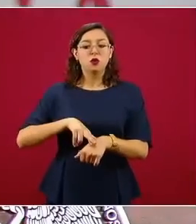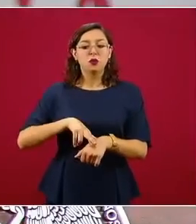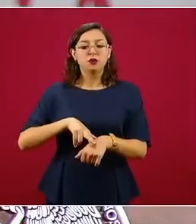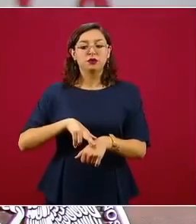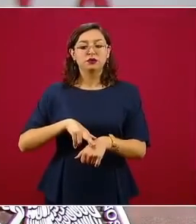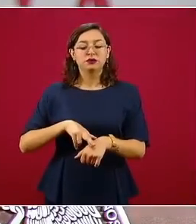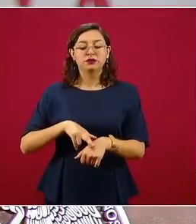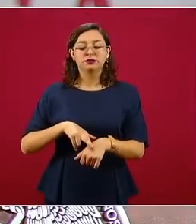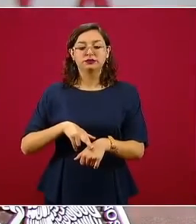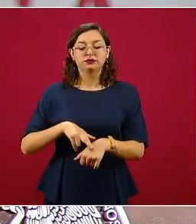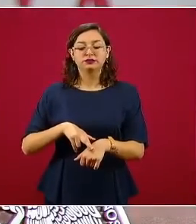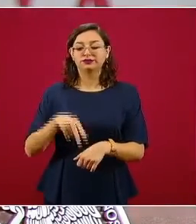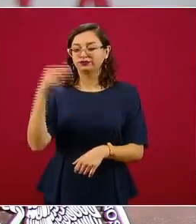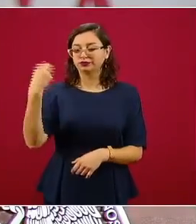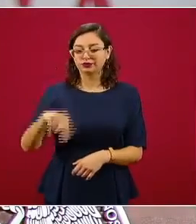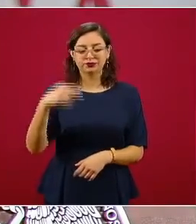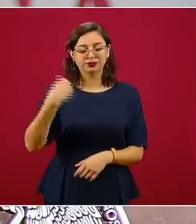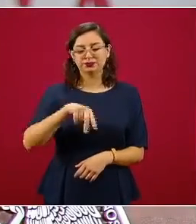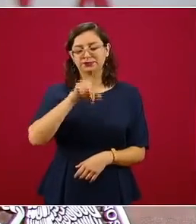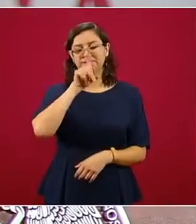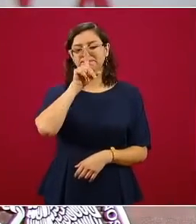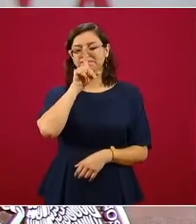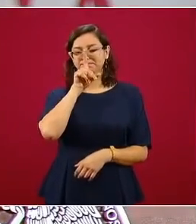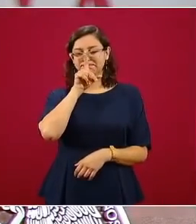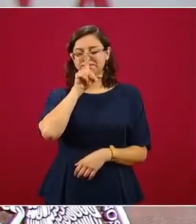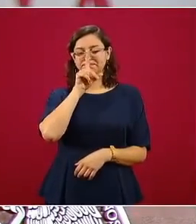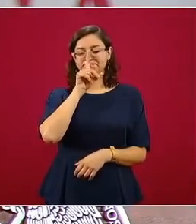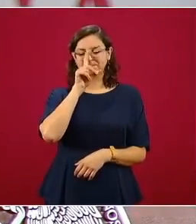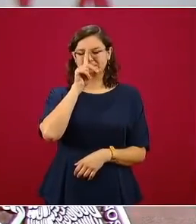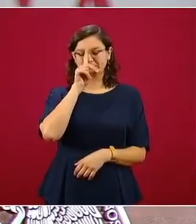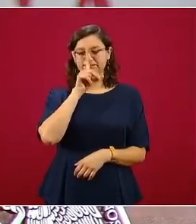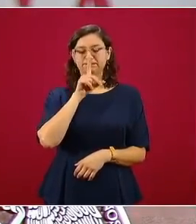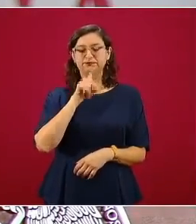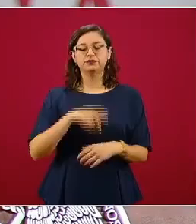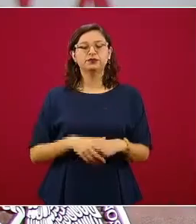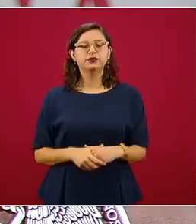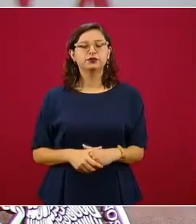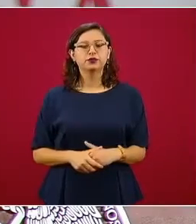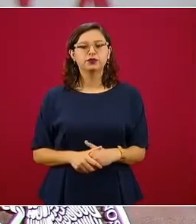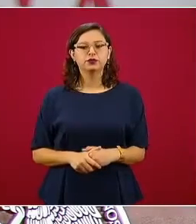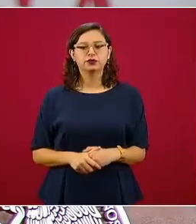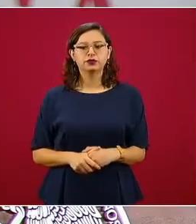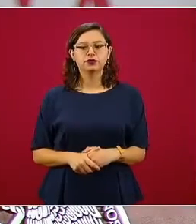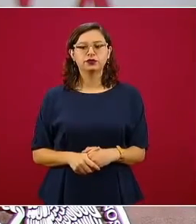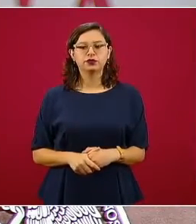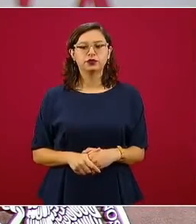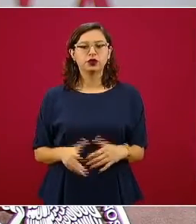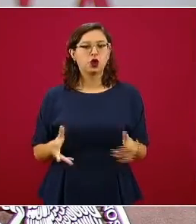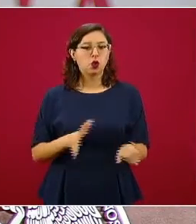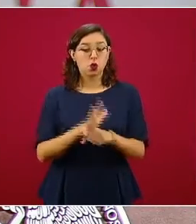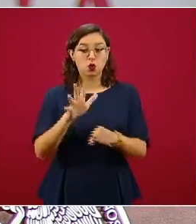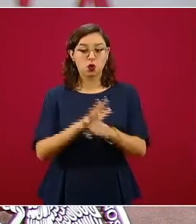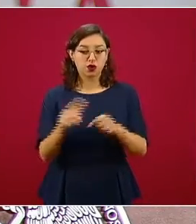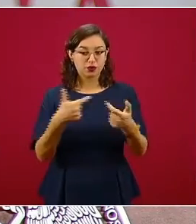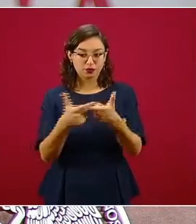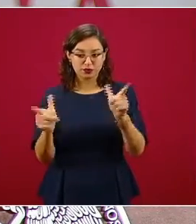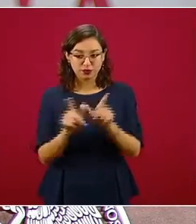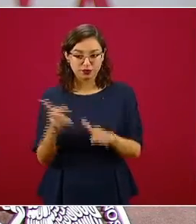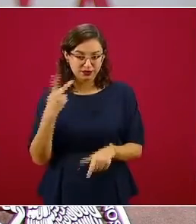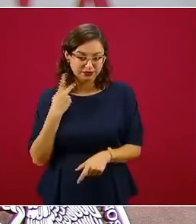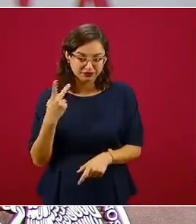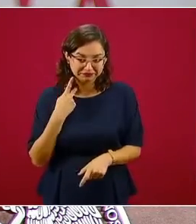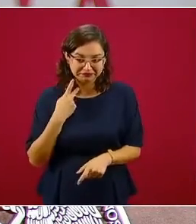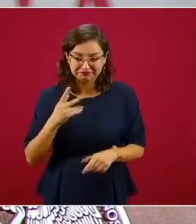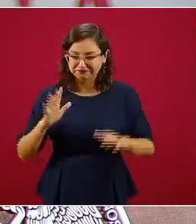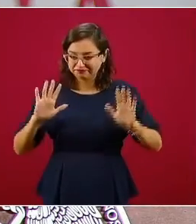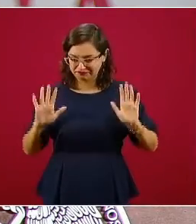no voy a mencionar su nombre ni de qué partido, eso